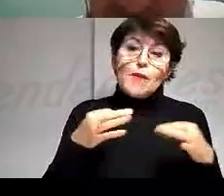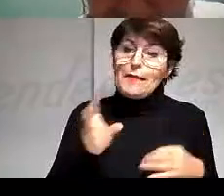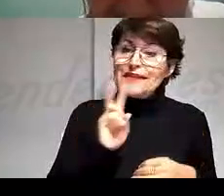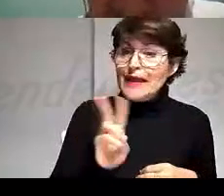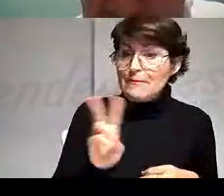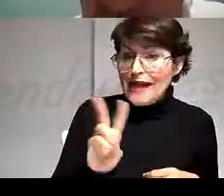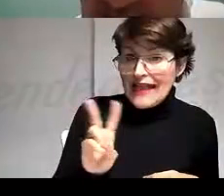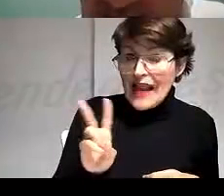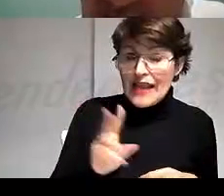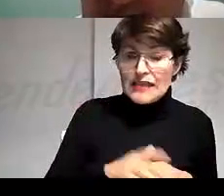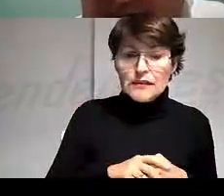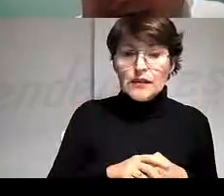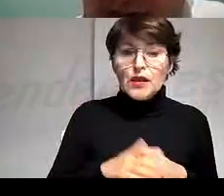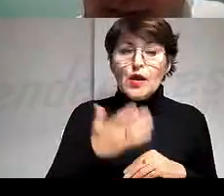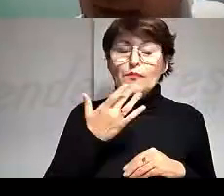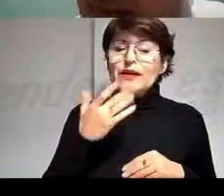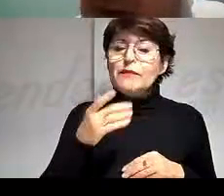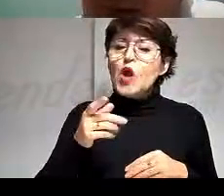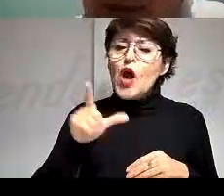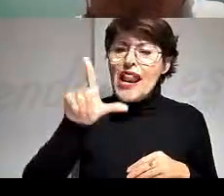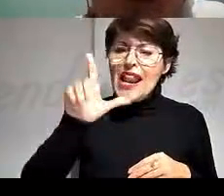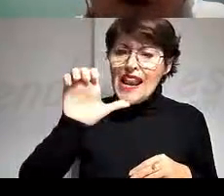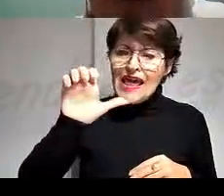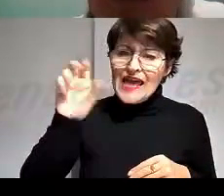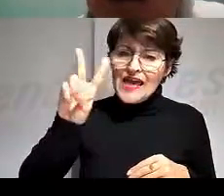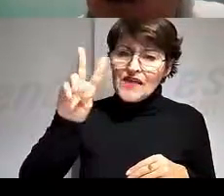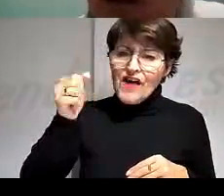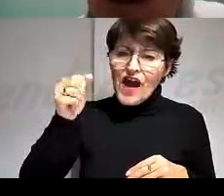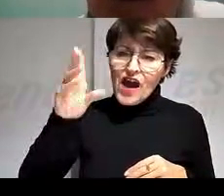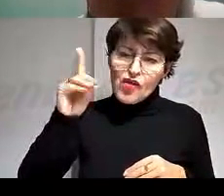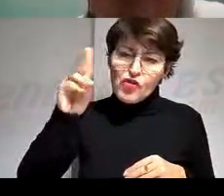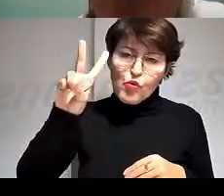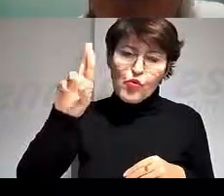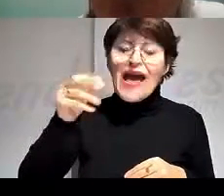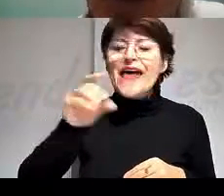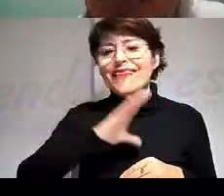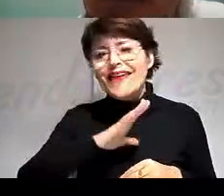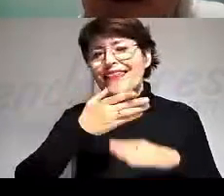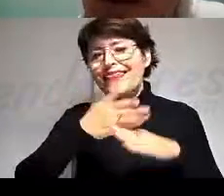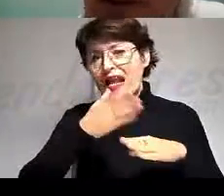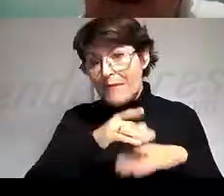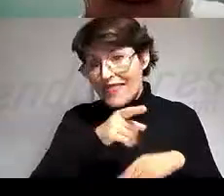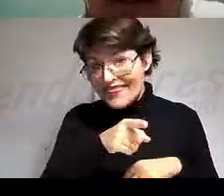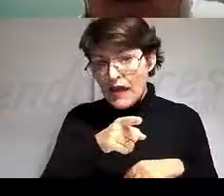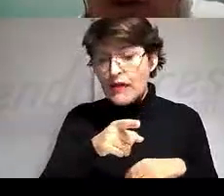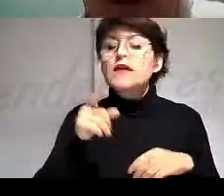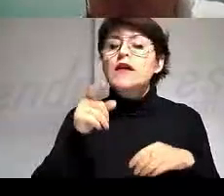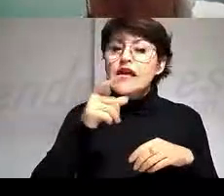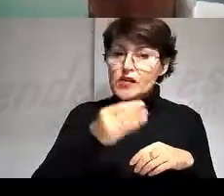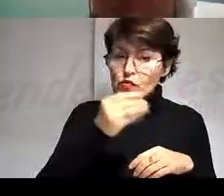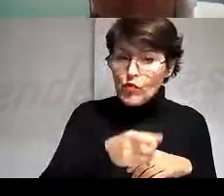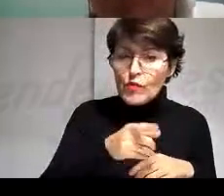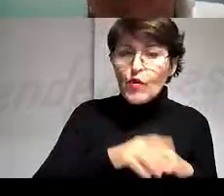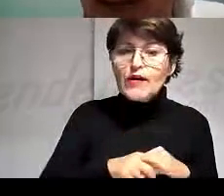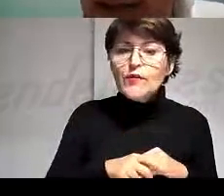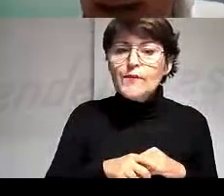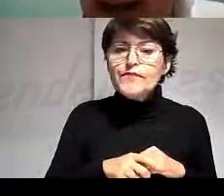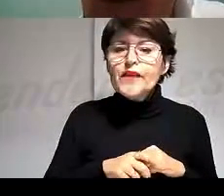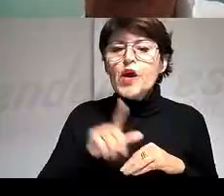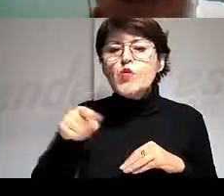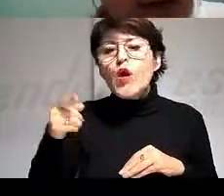Por ejemplo, un ejemplo es la levadura de cerveza. La levadura de cerveza es muy rica en todas ellas, salvo la vitamina B12. Esta la vamos a encontrar única y exclusivamente